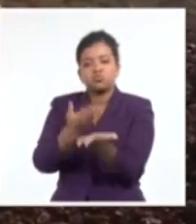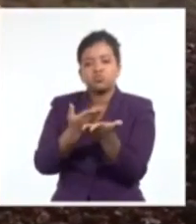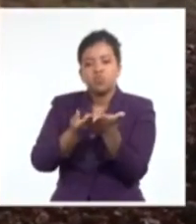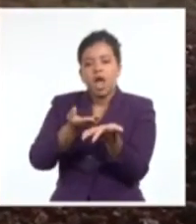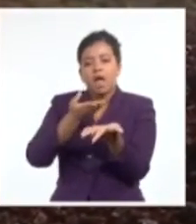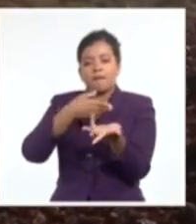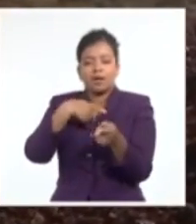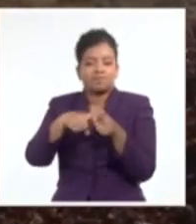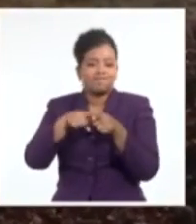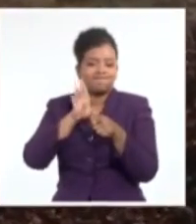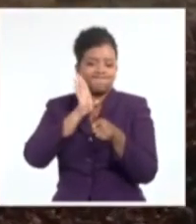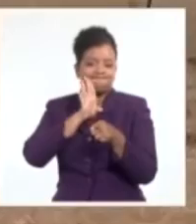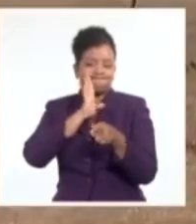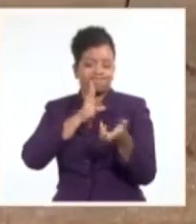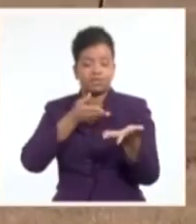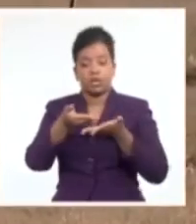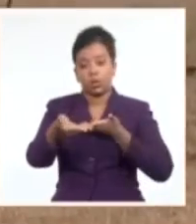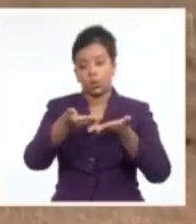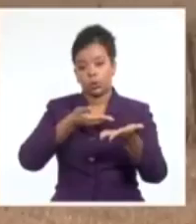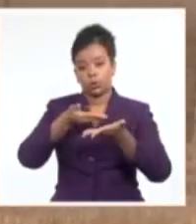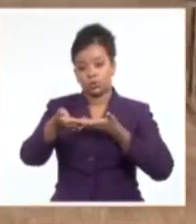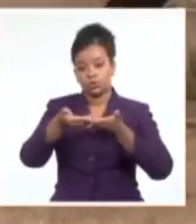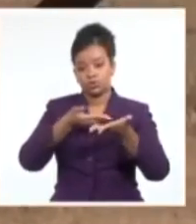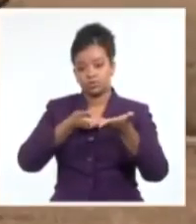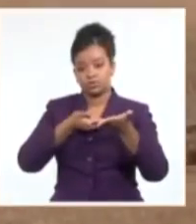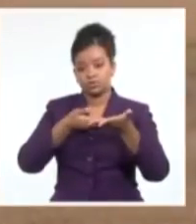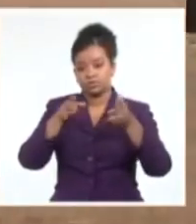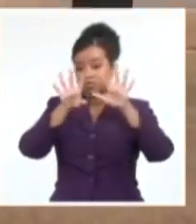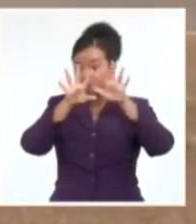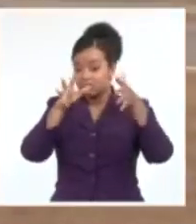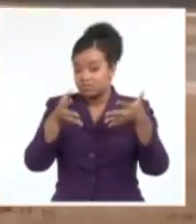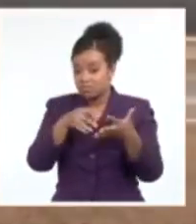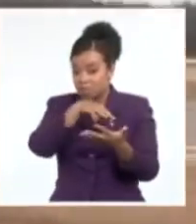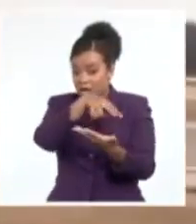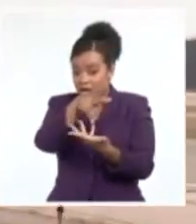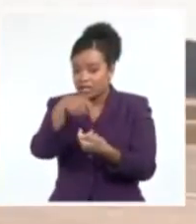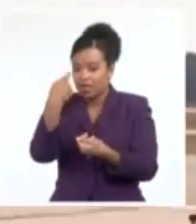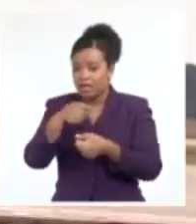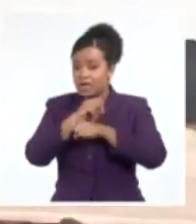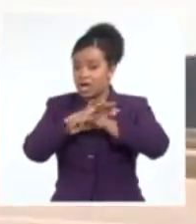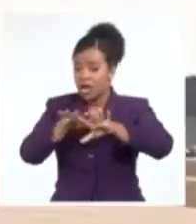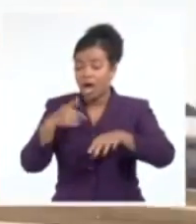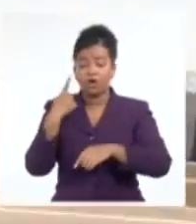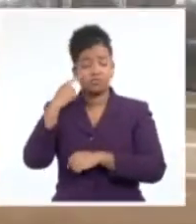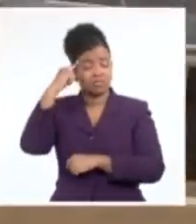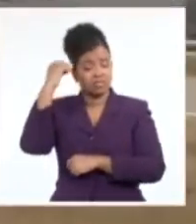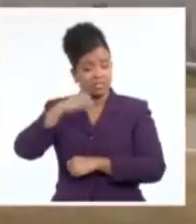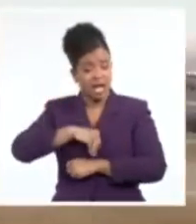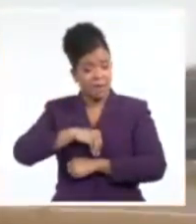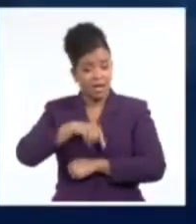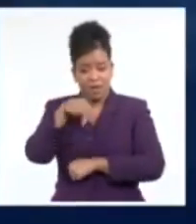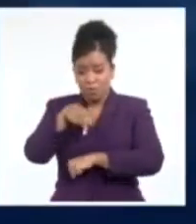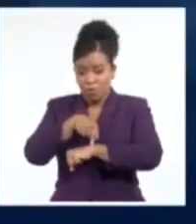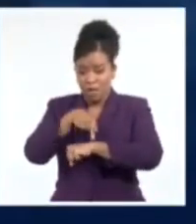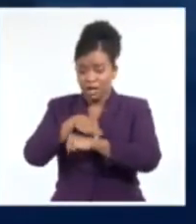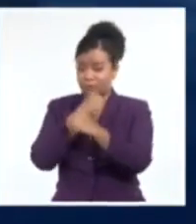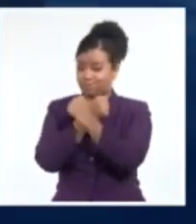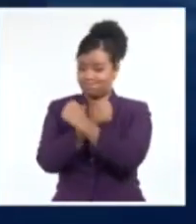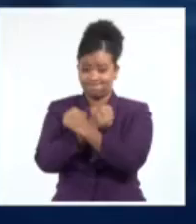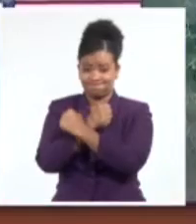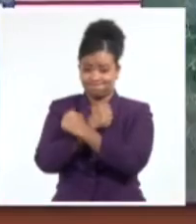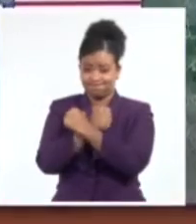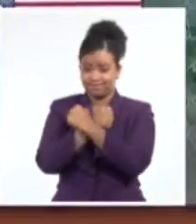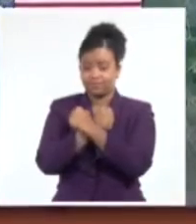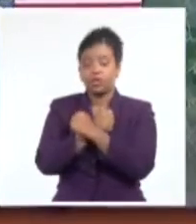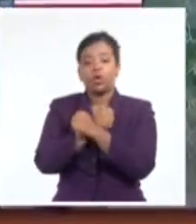gran negocio. La humanidad debe tener claridad sobre el peligro del momento actual y los gobiernos